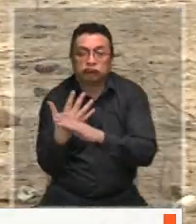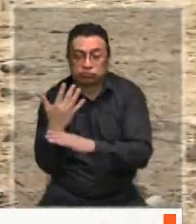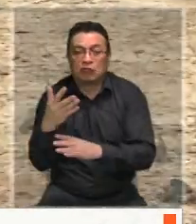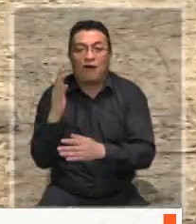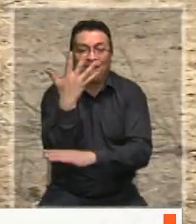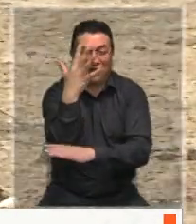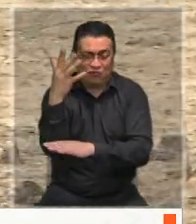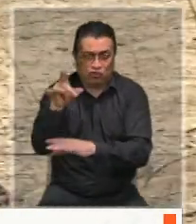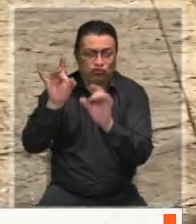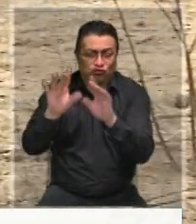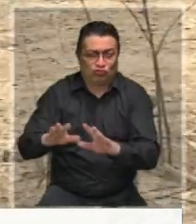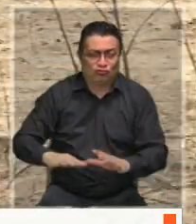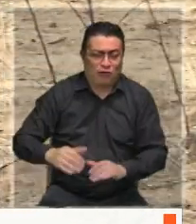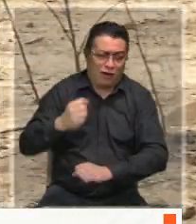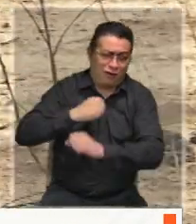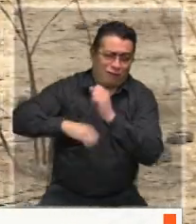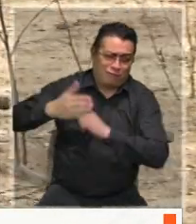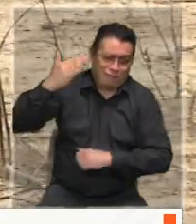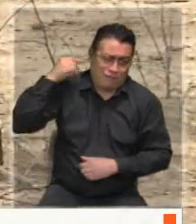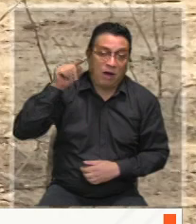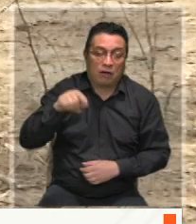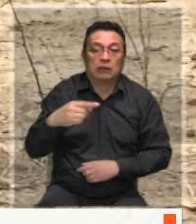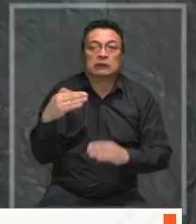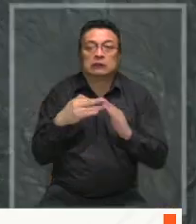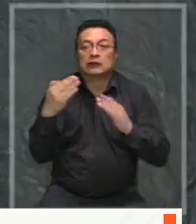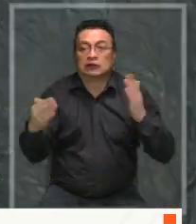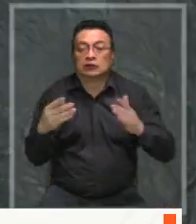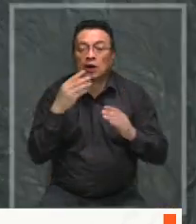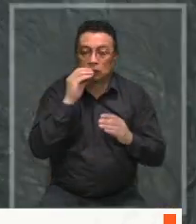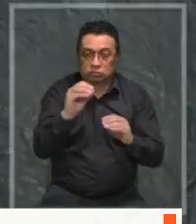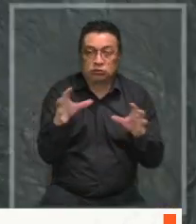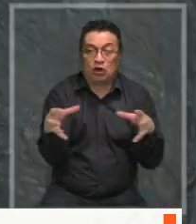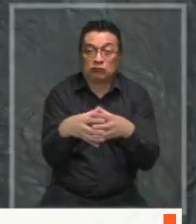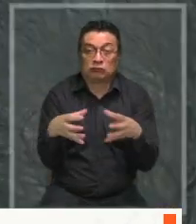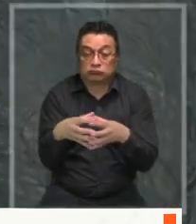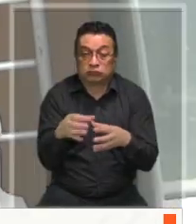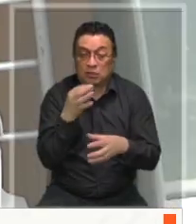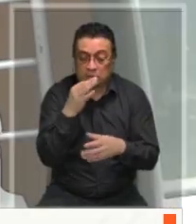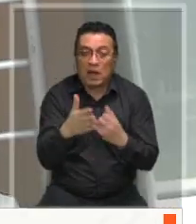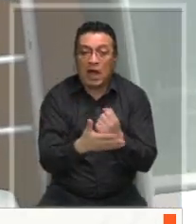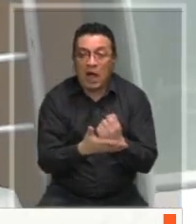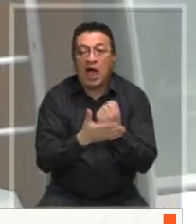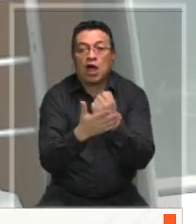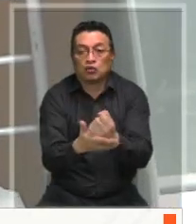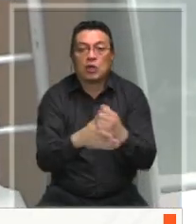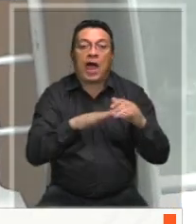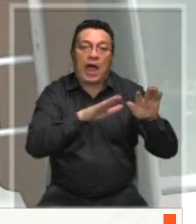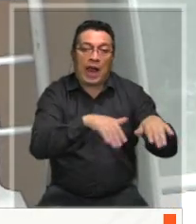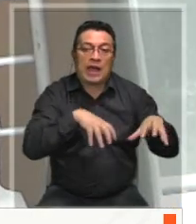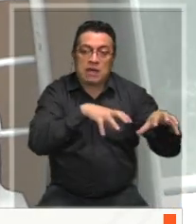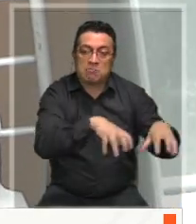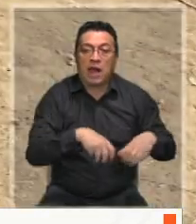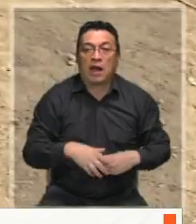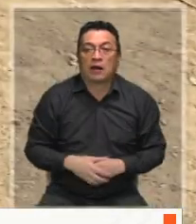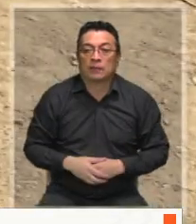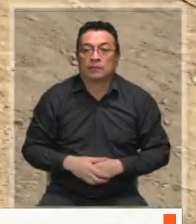nativo que se replicó en los vecinos, llamando incluso a la organización para ir en ayuda de los animales.